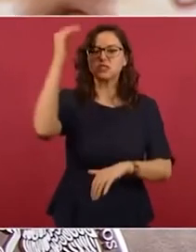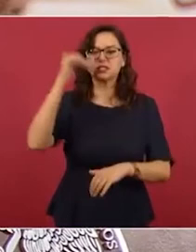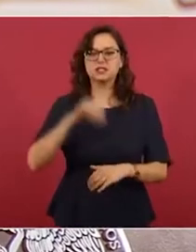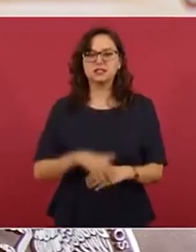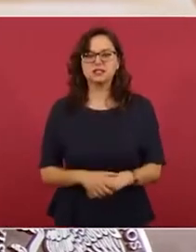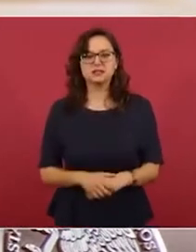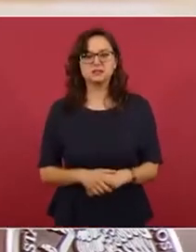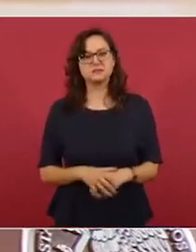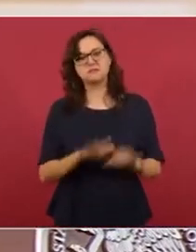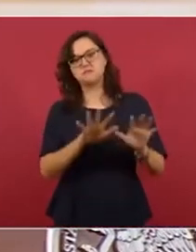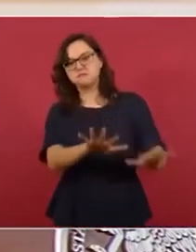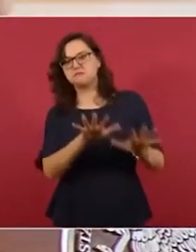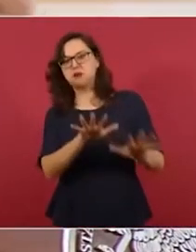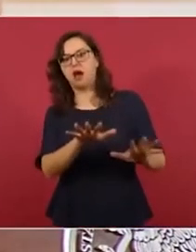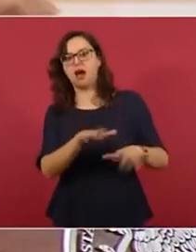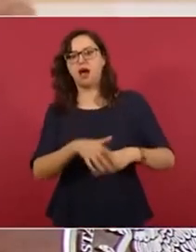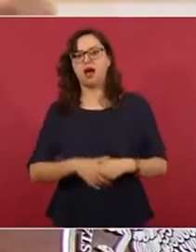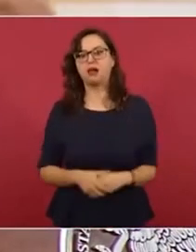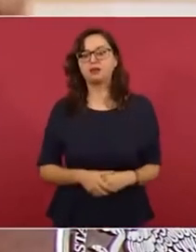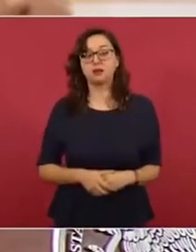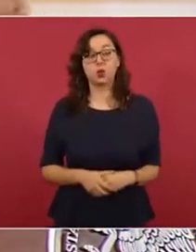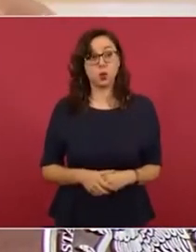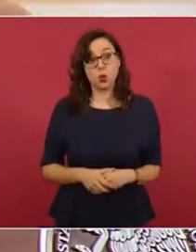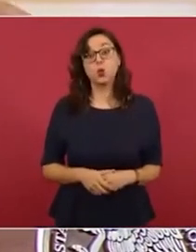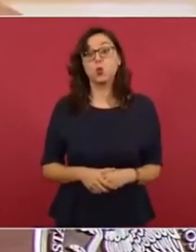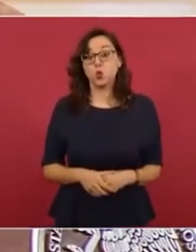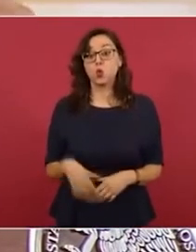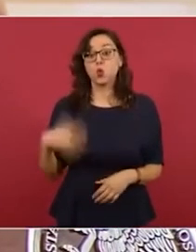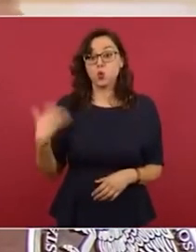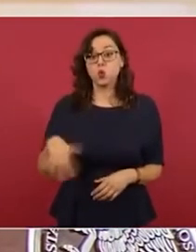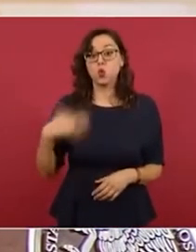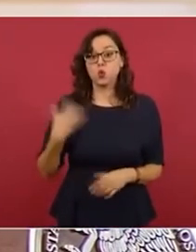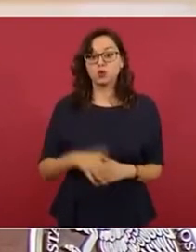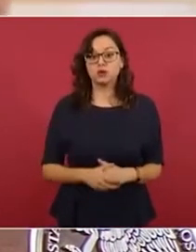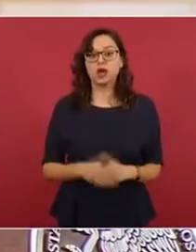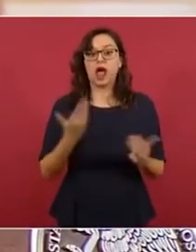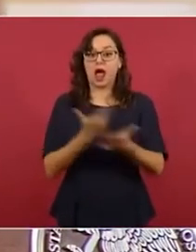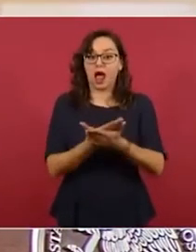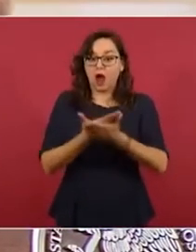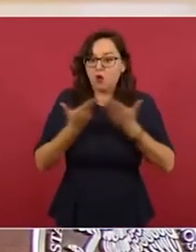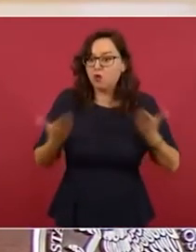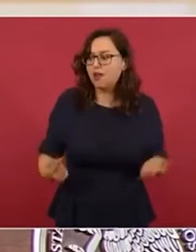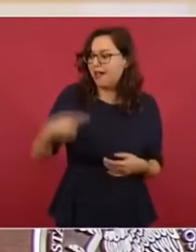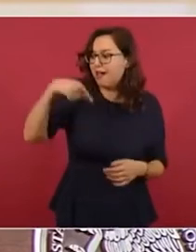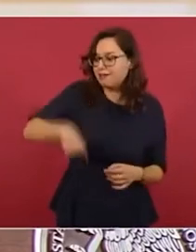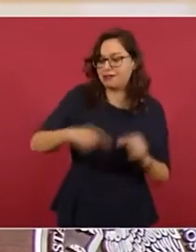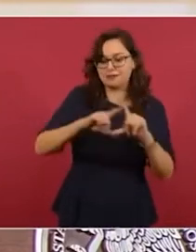es una de las obras más importantes que se ha construido en el mundo